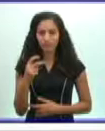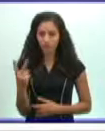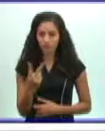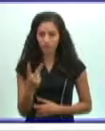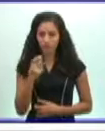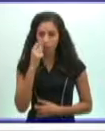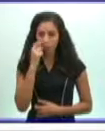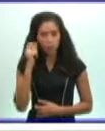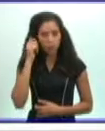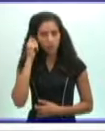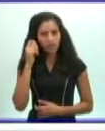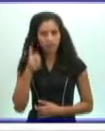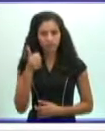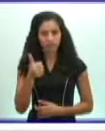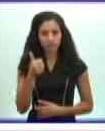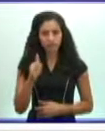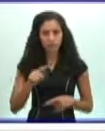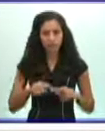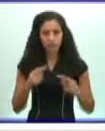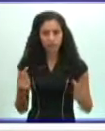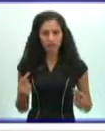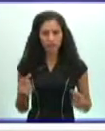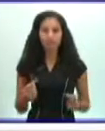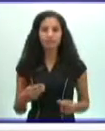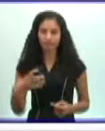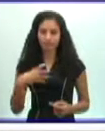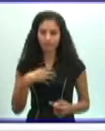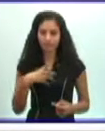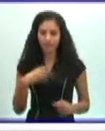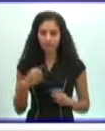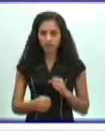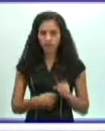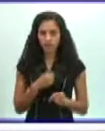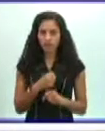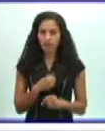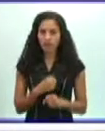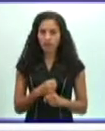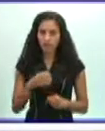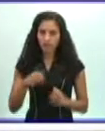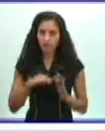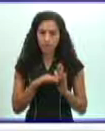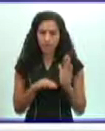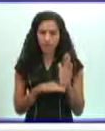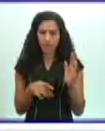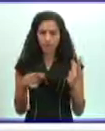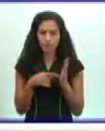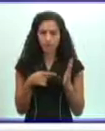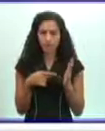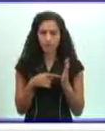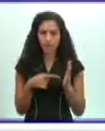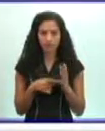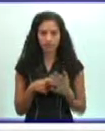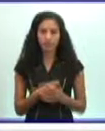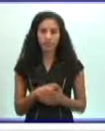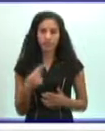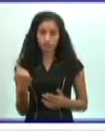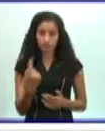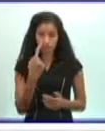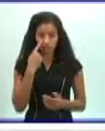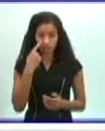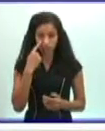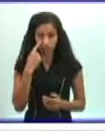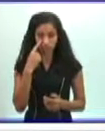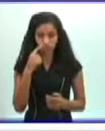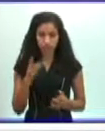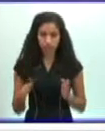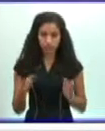la razón porque utilizaron las propiedades de la multiplicación que hemos visto